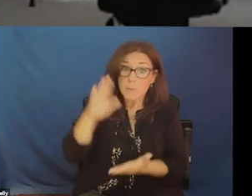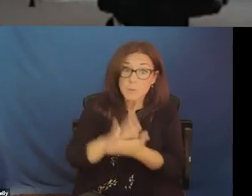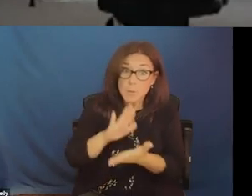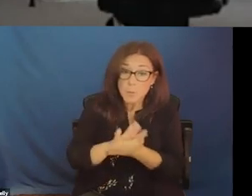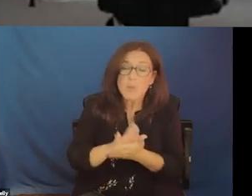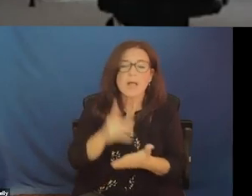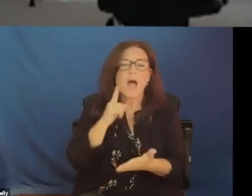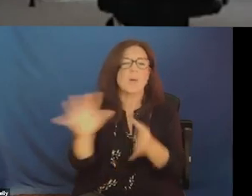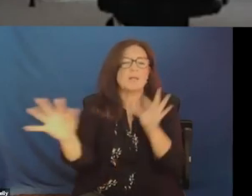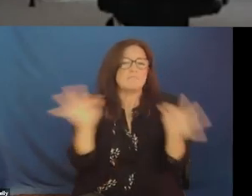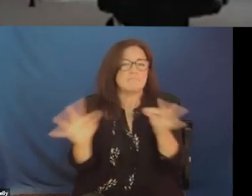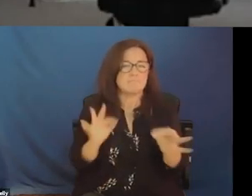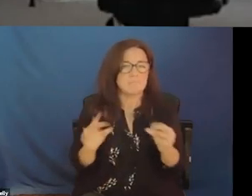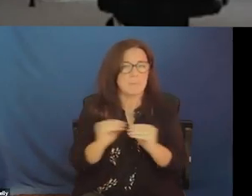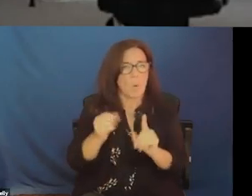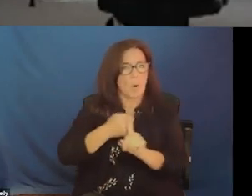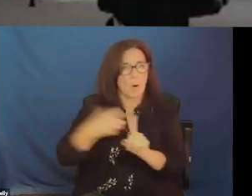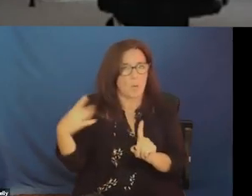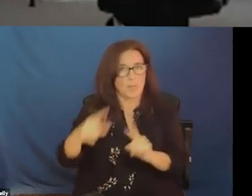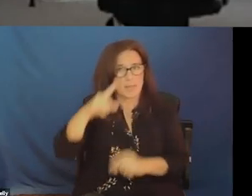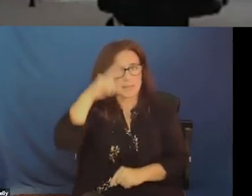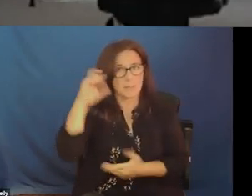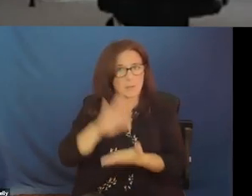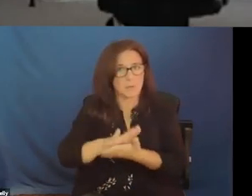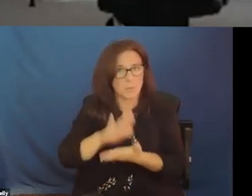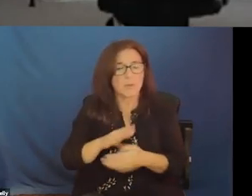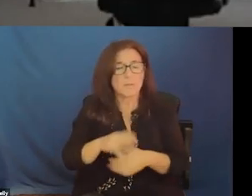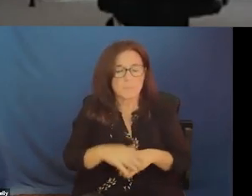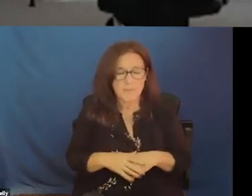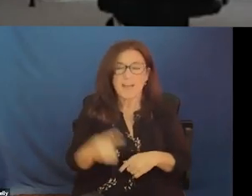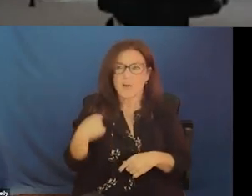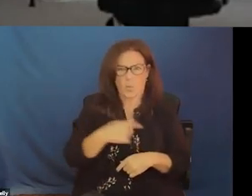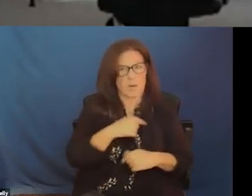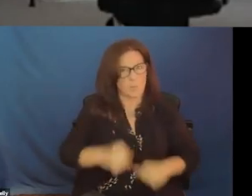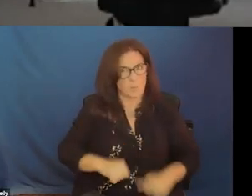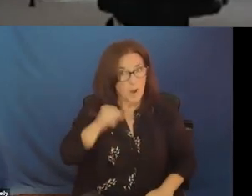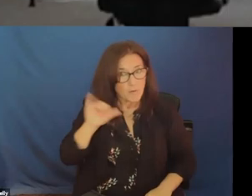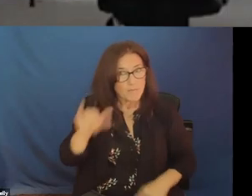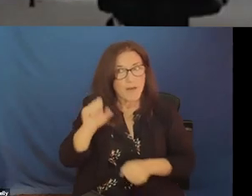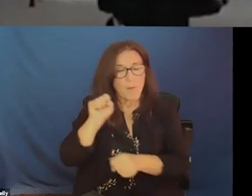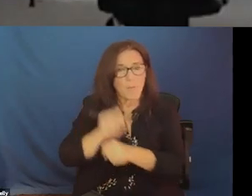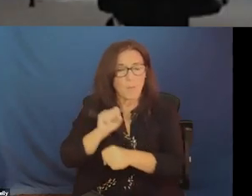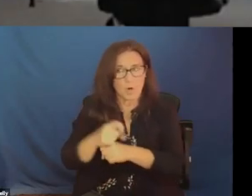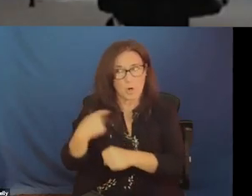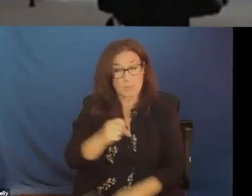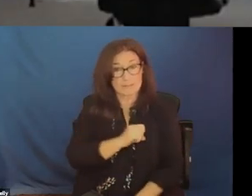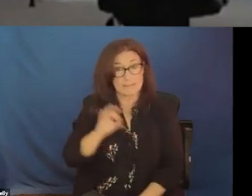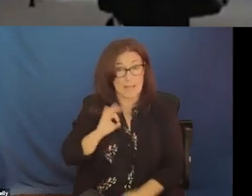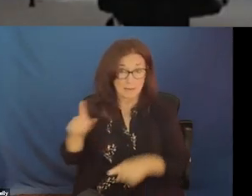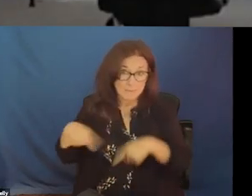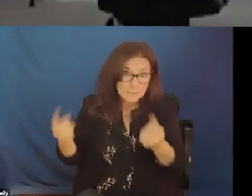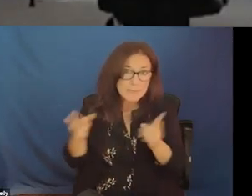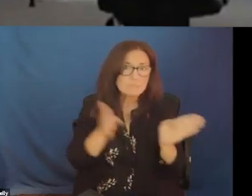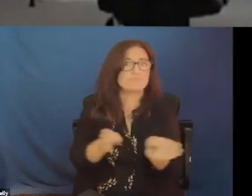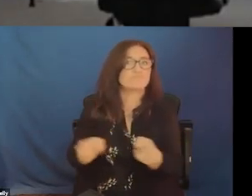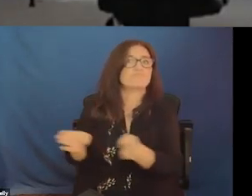a escuchar más de estos planes de esta noche estoy muy orgullosa de todo el trabajo con nuestro personal ha hecho para preparar sus planes